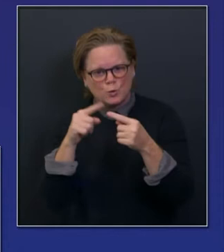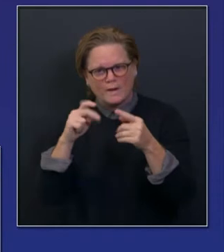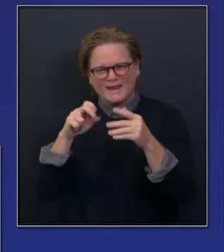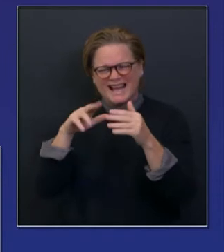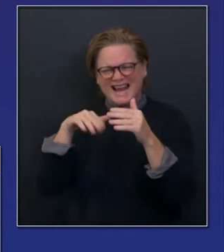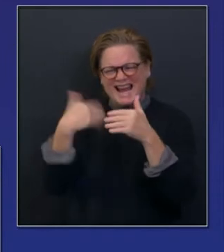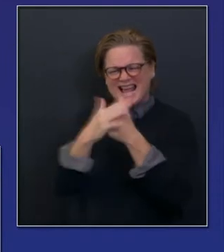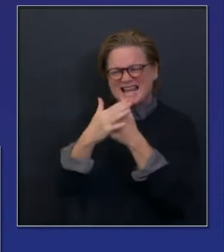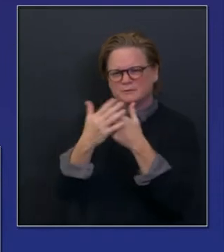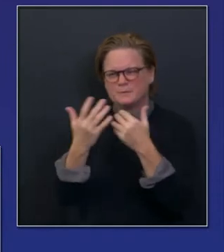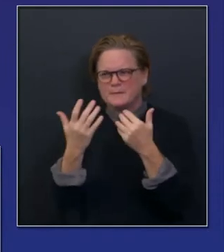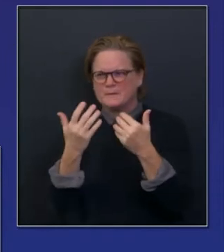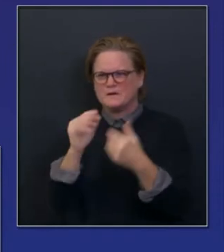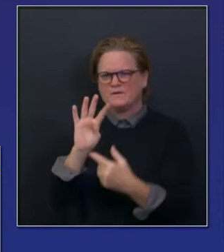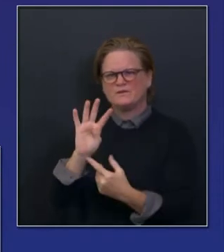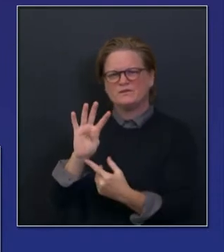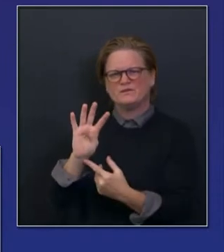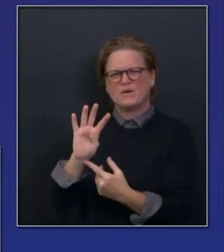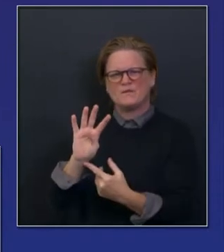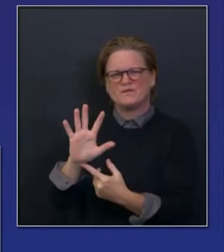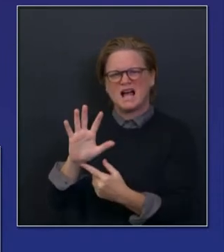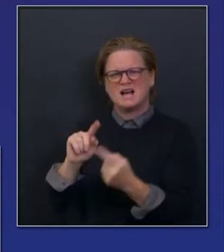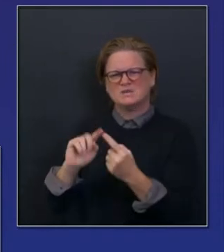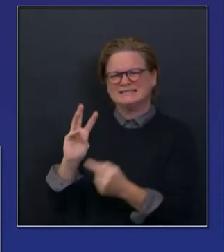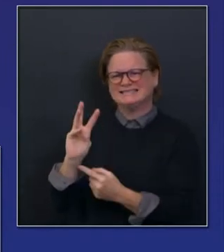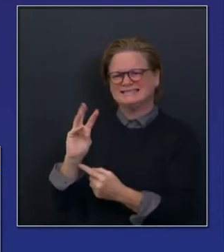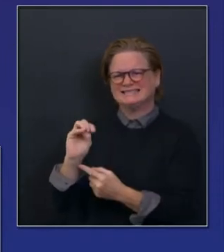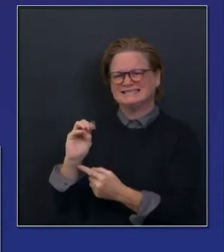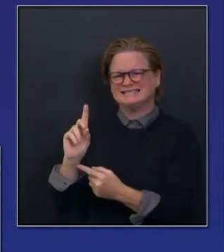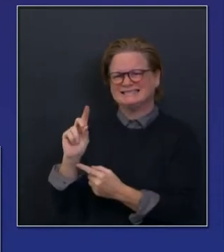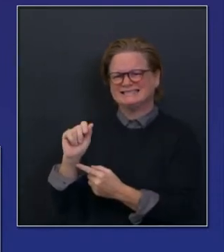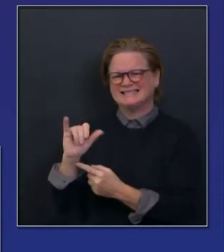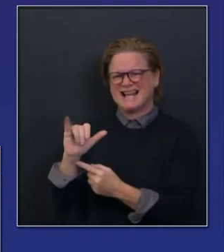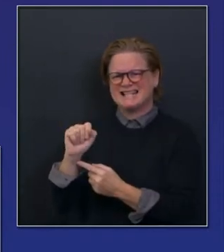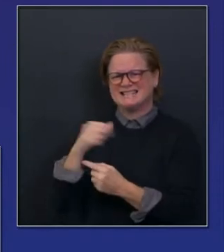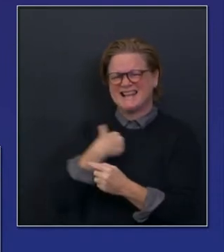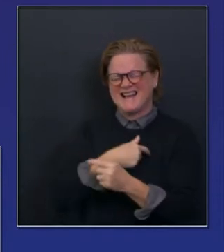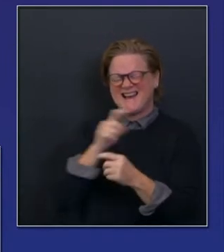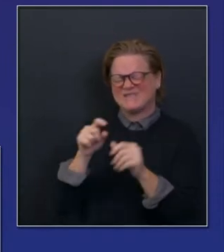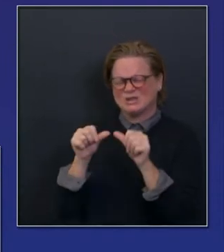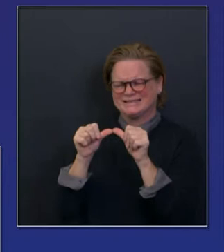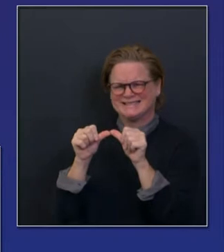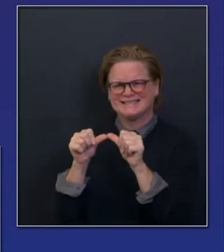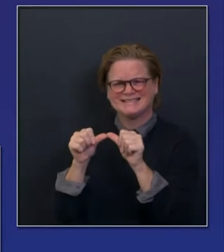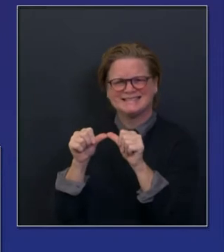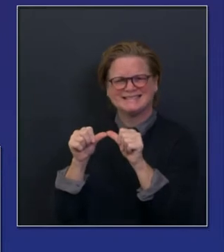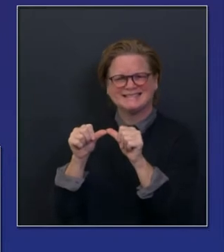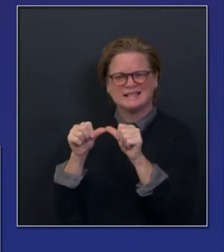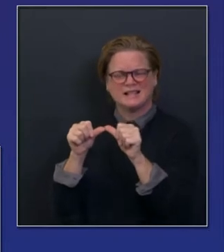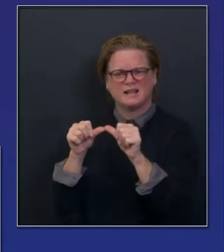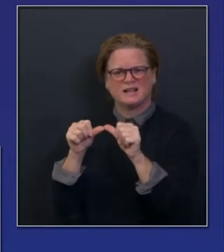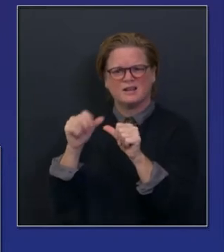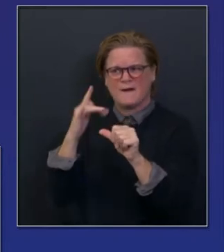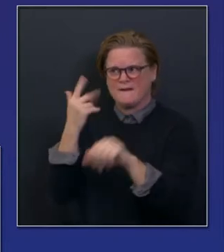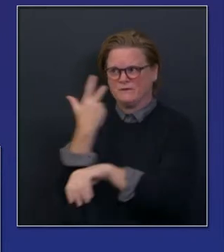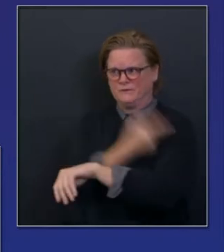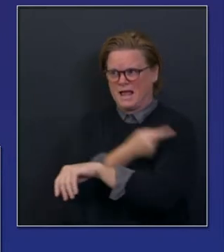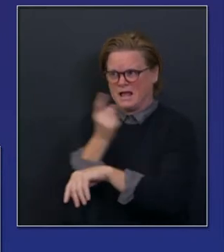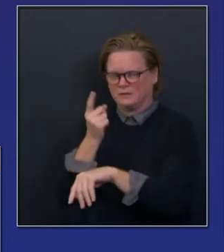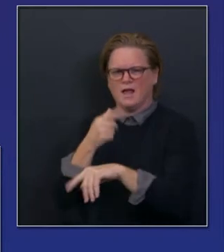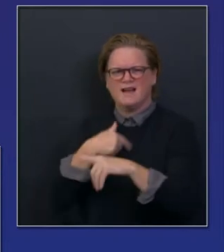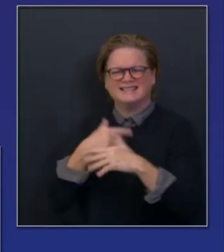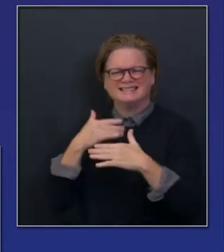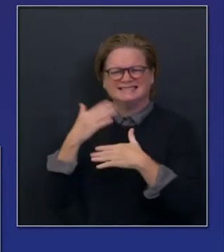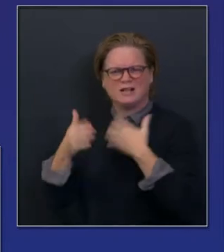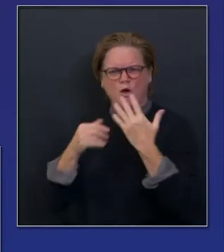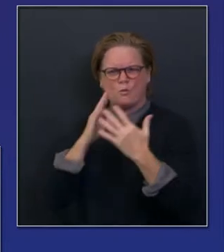carrera a toda velocidad en los próximos 50, 60 días. Es un estado temporal, no es permanente. Saldremos del